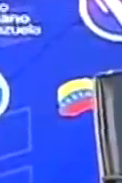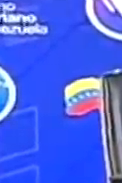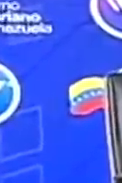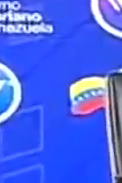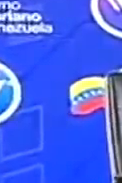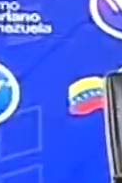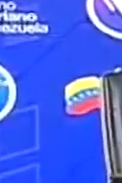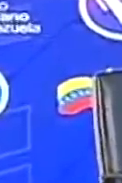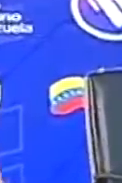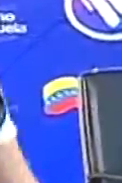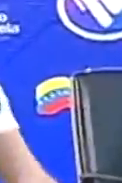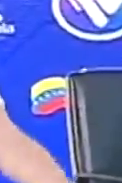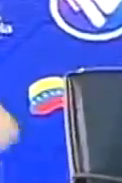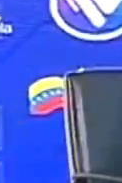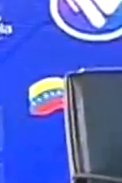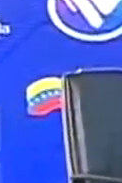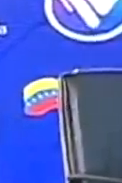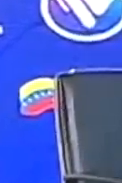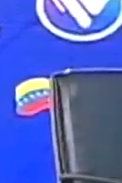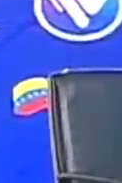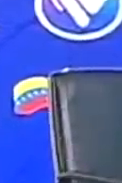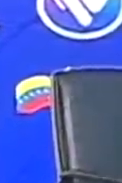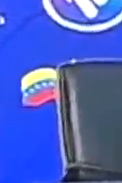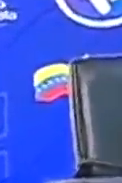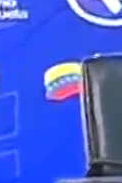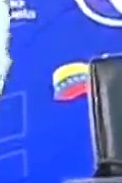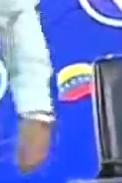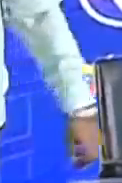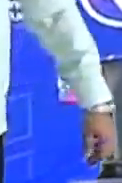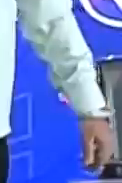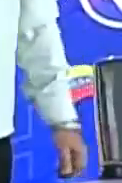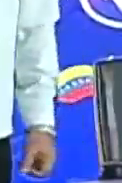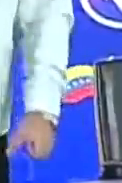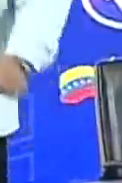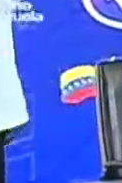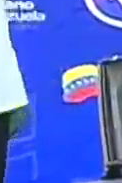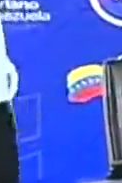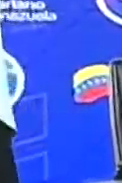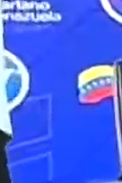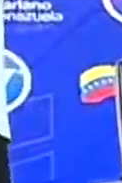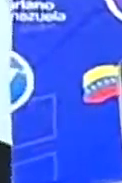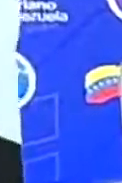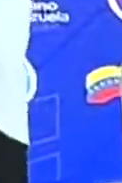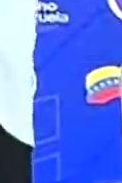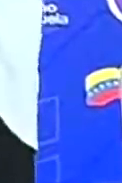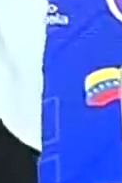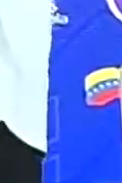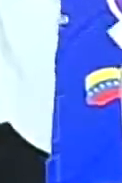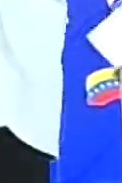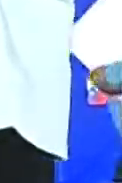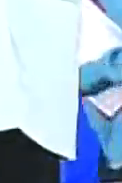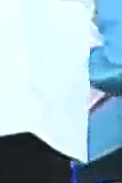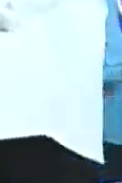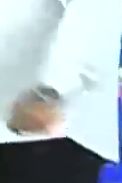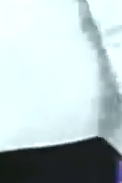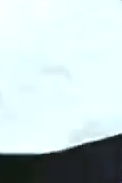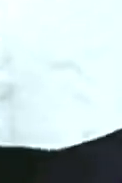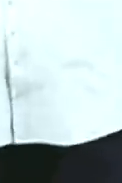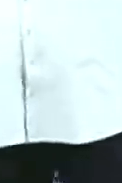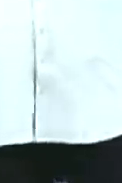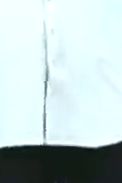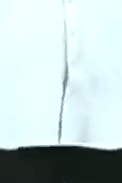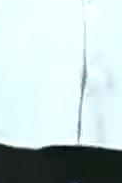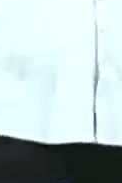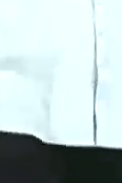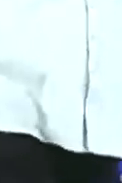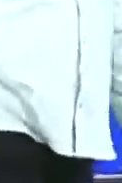de soluciones para garantizar materia prima a todos los emprendedores pequeños y medianos empresarios. También en la jornada de trabajo